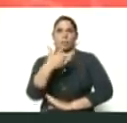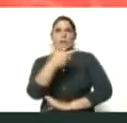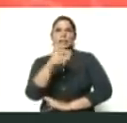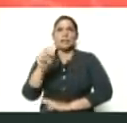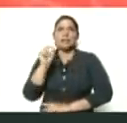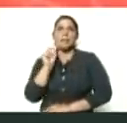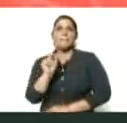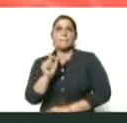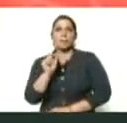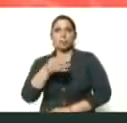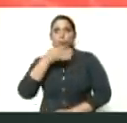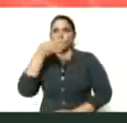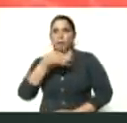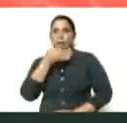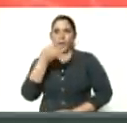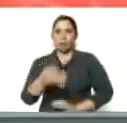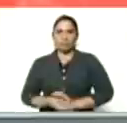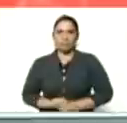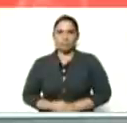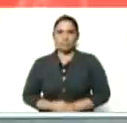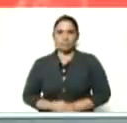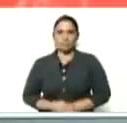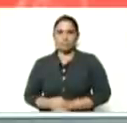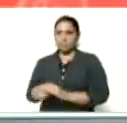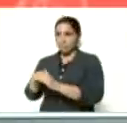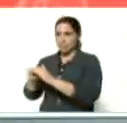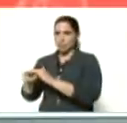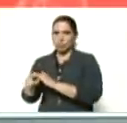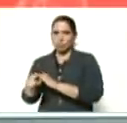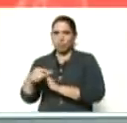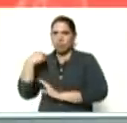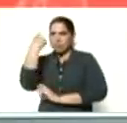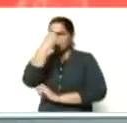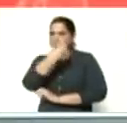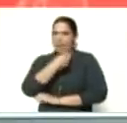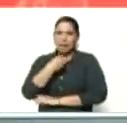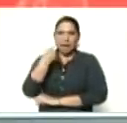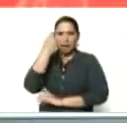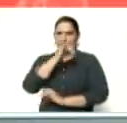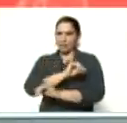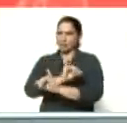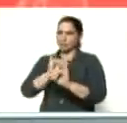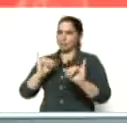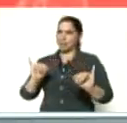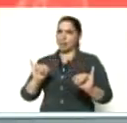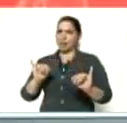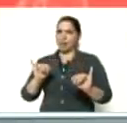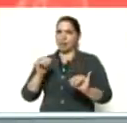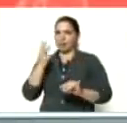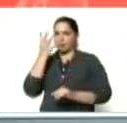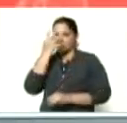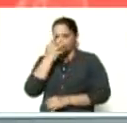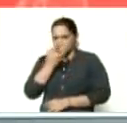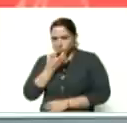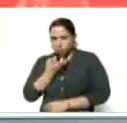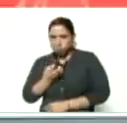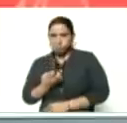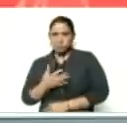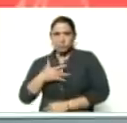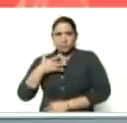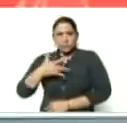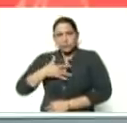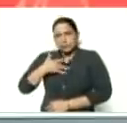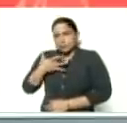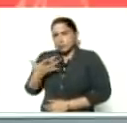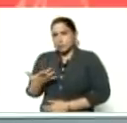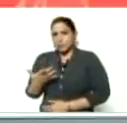4:30 de aquella tarde. Entró con el rostro ya compungido, lleno de dolor,